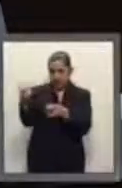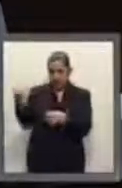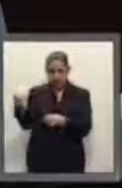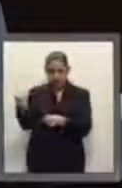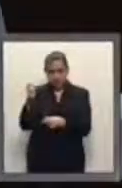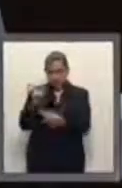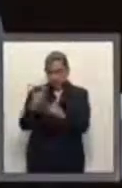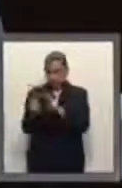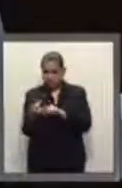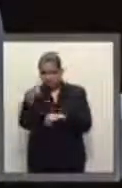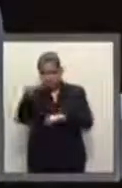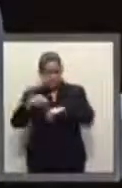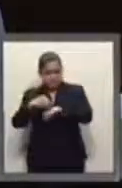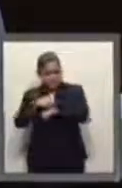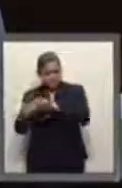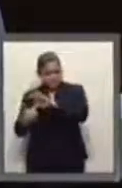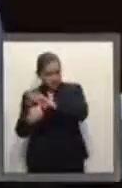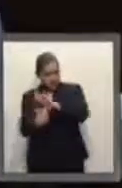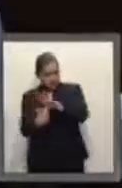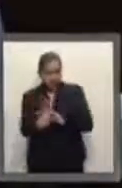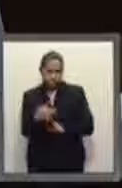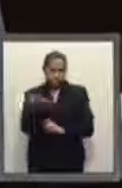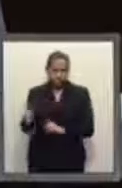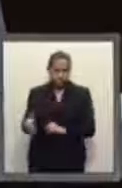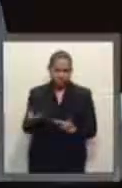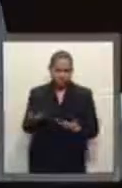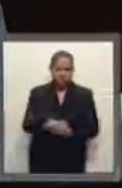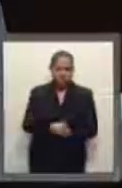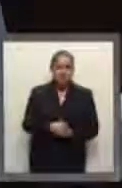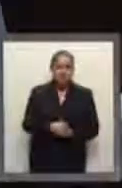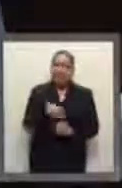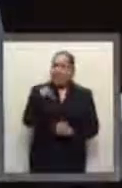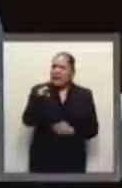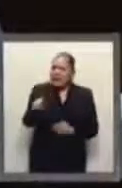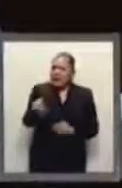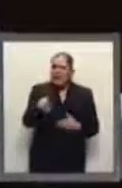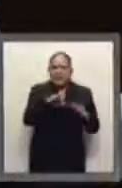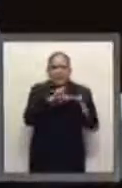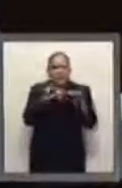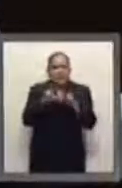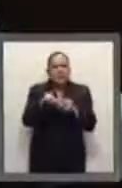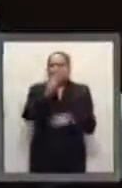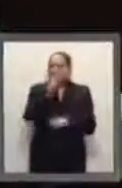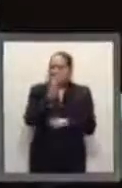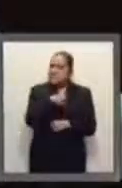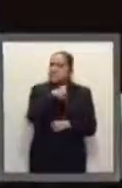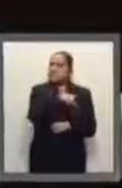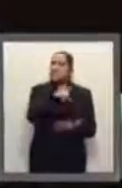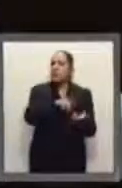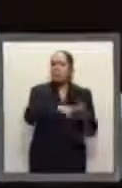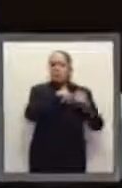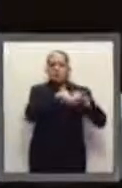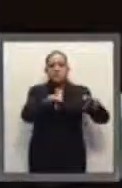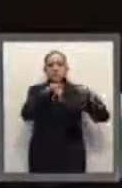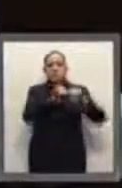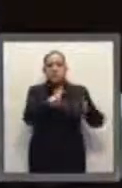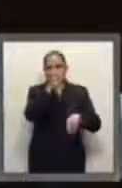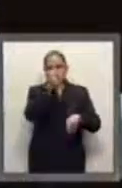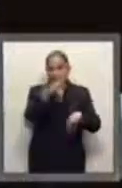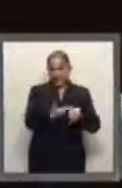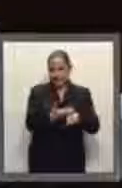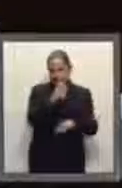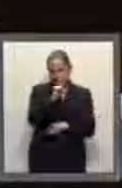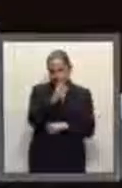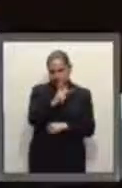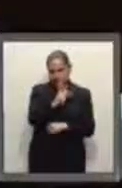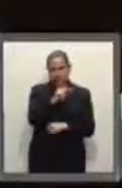El punto de acuerdo es claramente el inicio de la campaña que Aurelio Nuño pretende establecer en nuestro país, negándoles